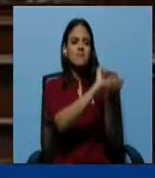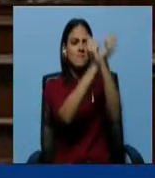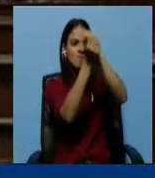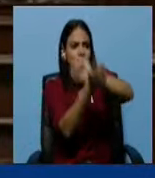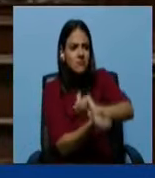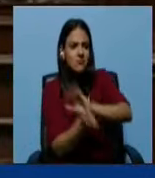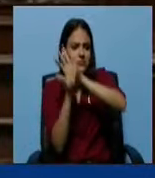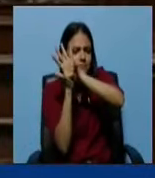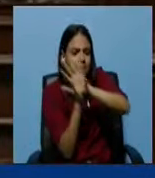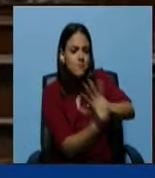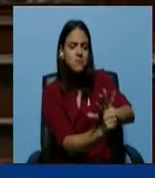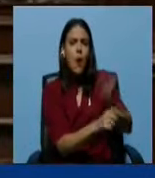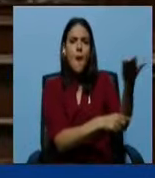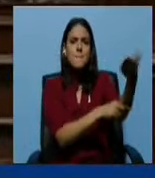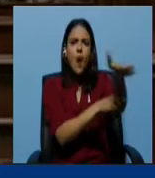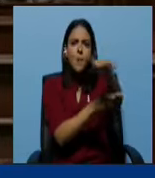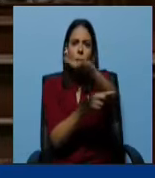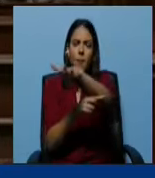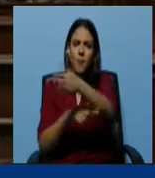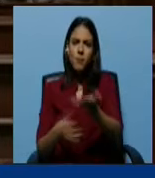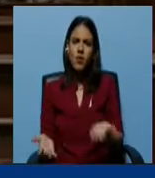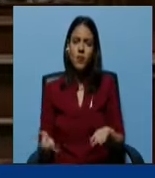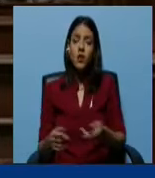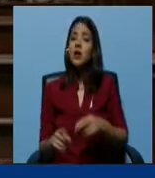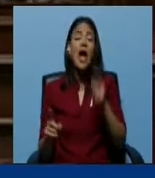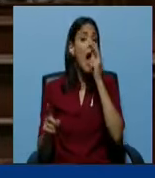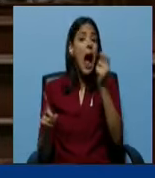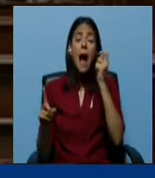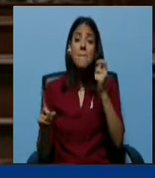brutal del genocidio. Nunca Europa,